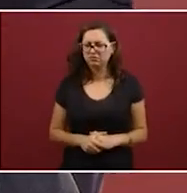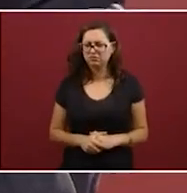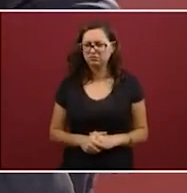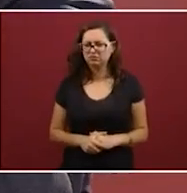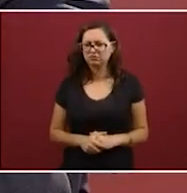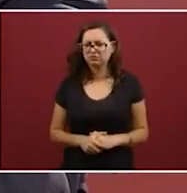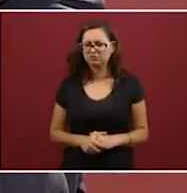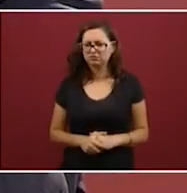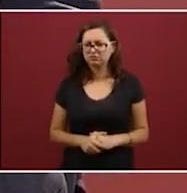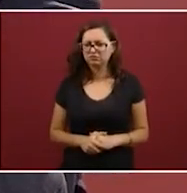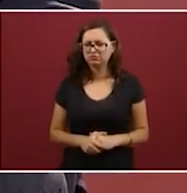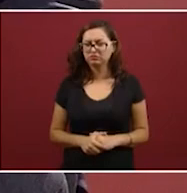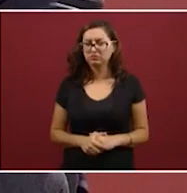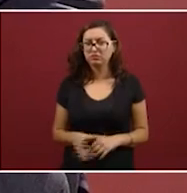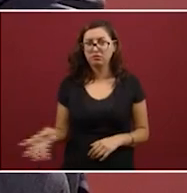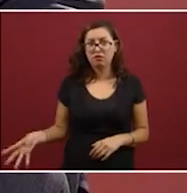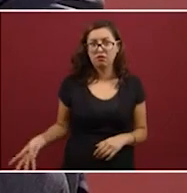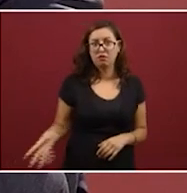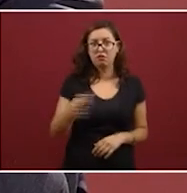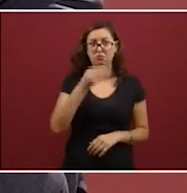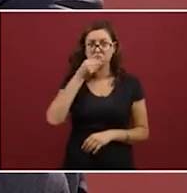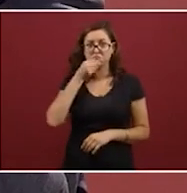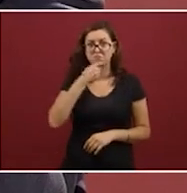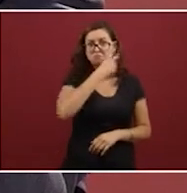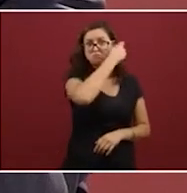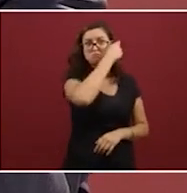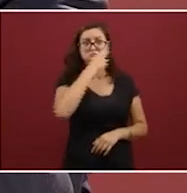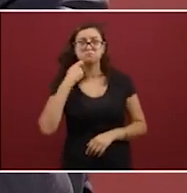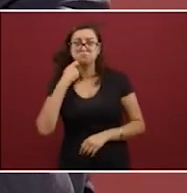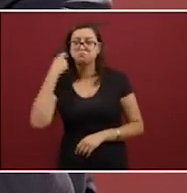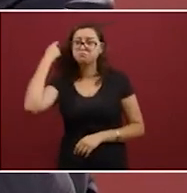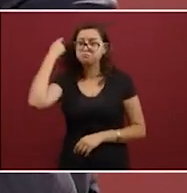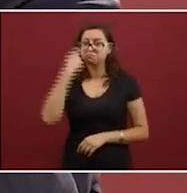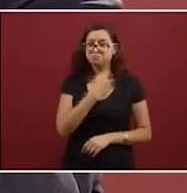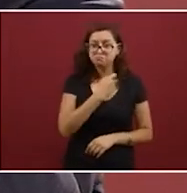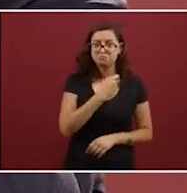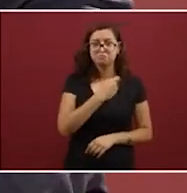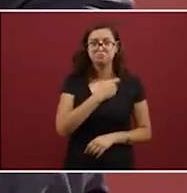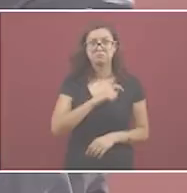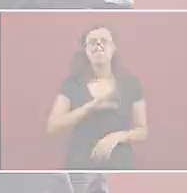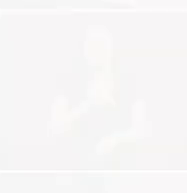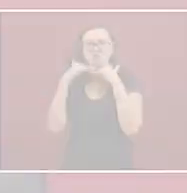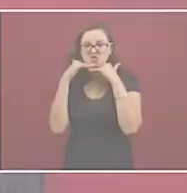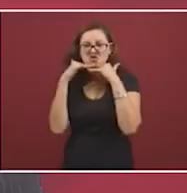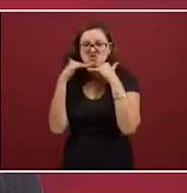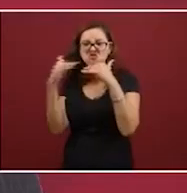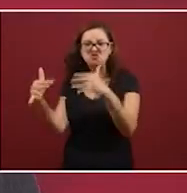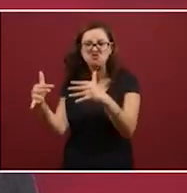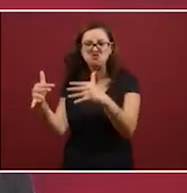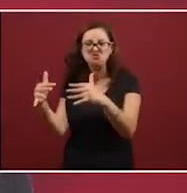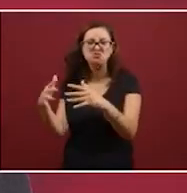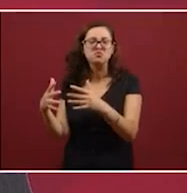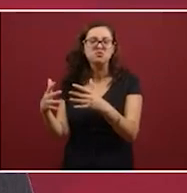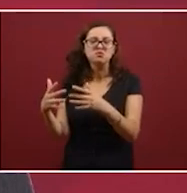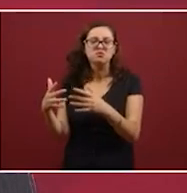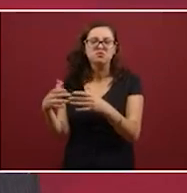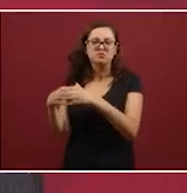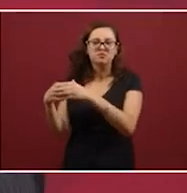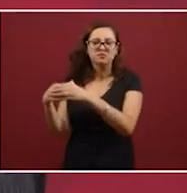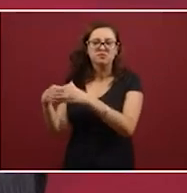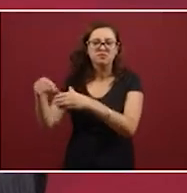limón que me vayan a callar y ya no voy a poder hablar y entre